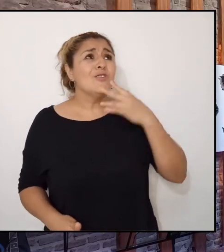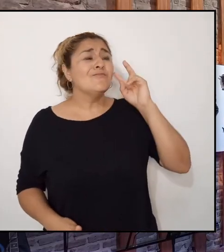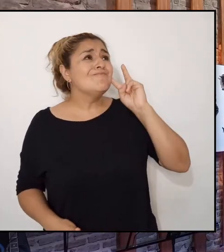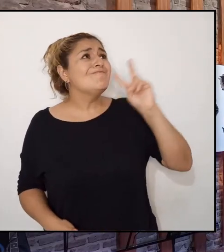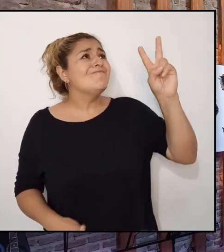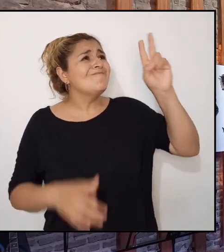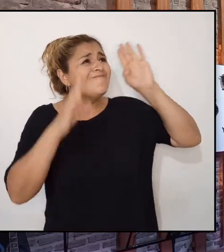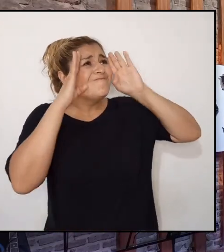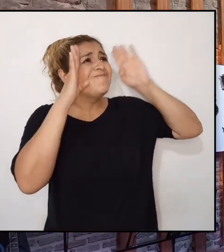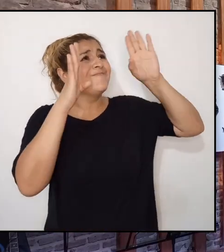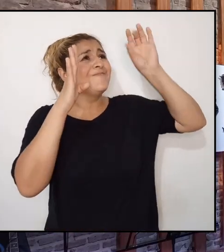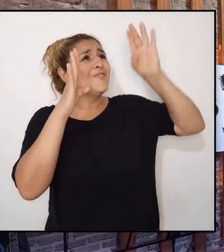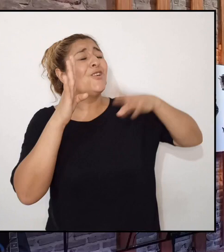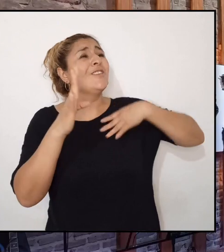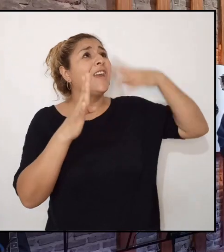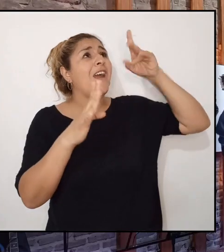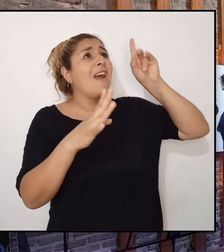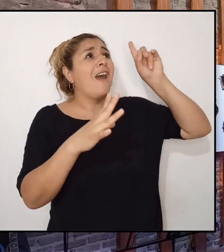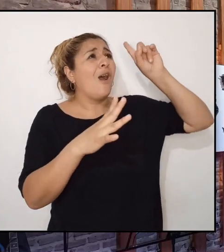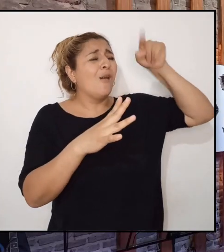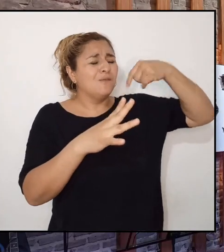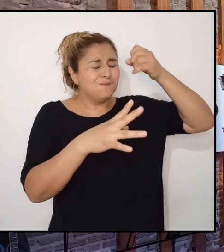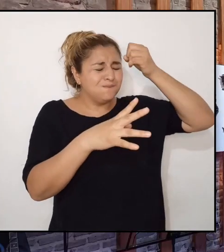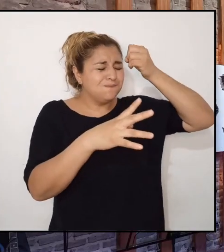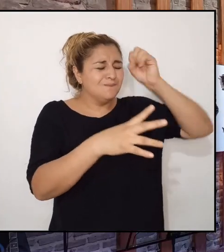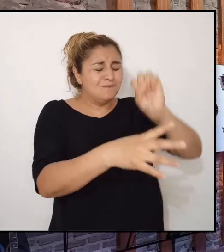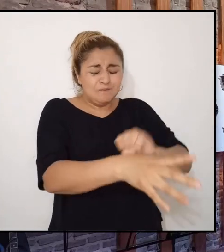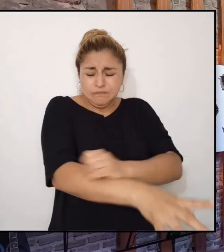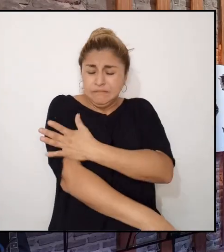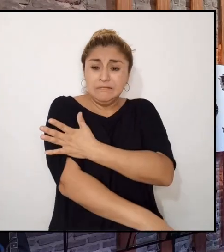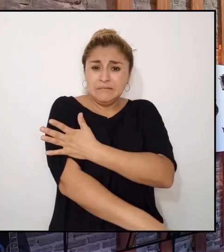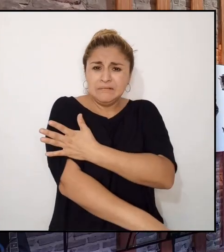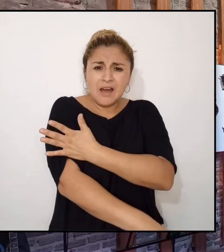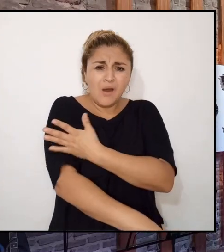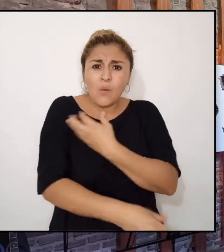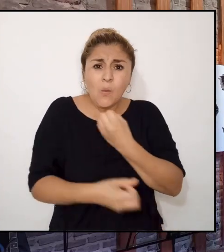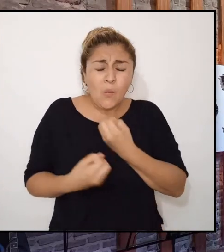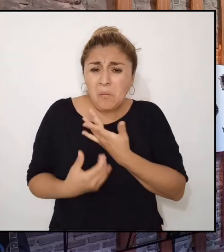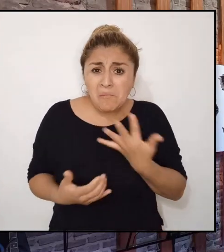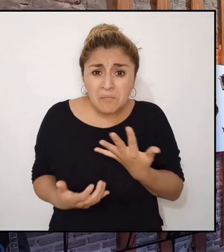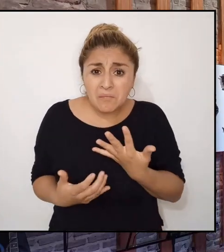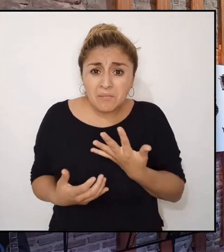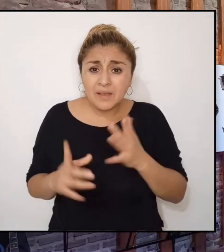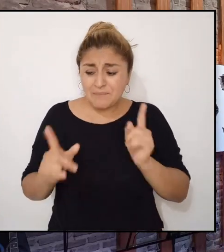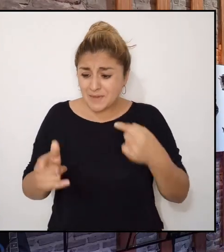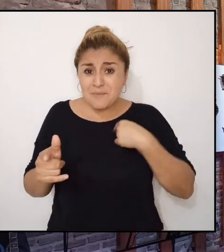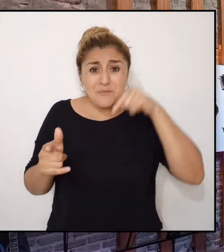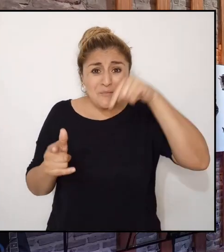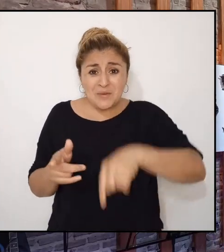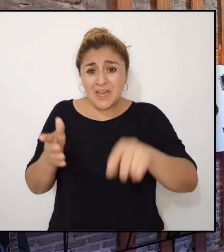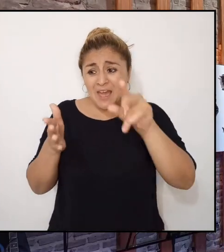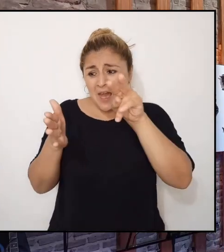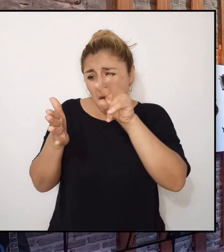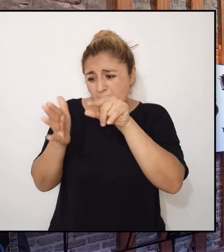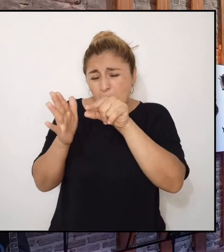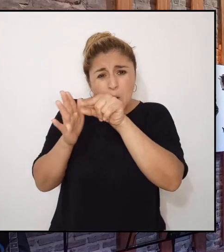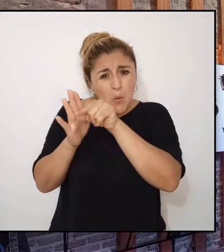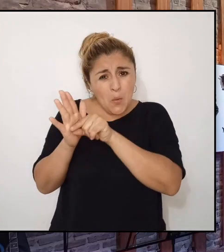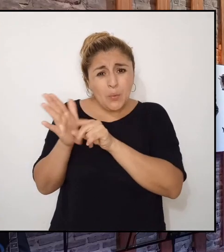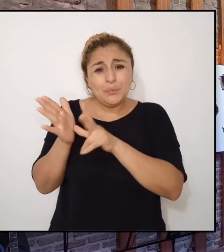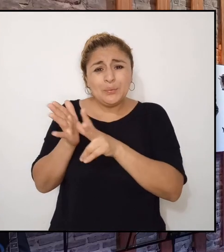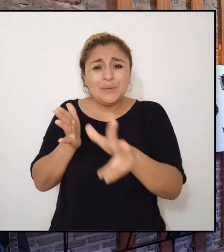Él es. Hay otro pasaje de la Escritura que dice, contemplemos la hermosura de su santidad.